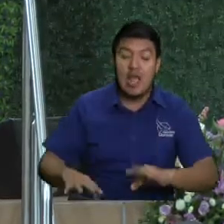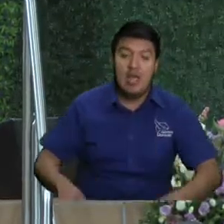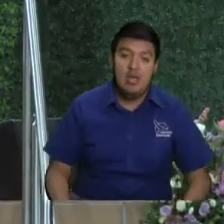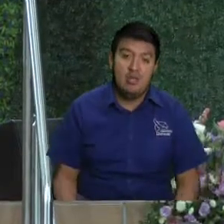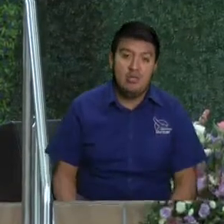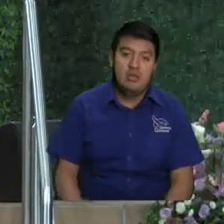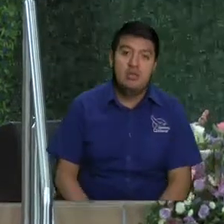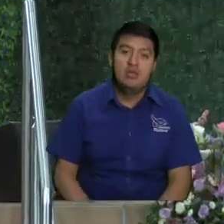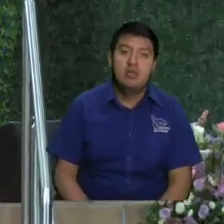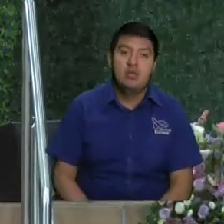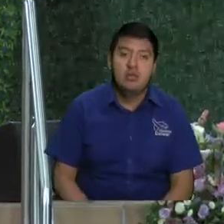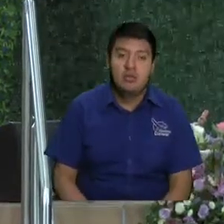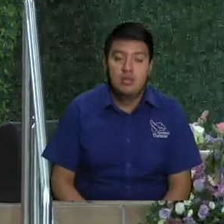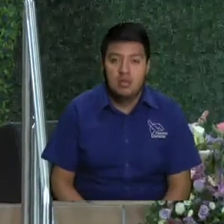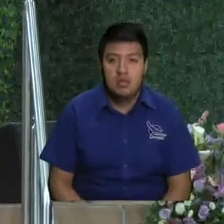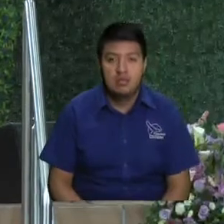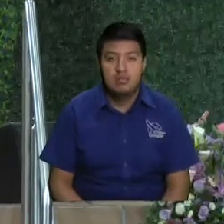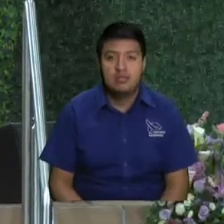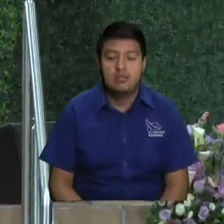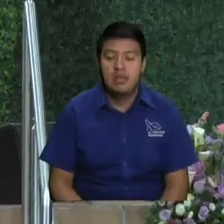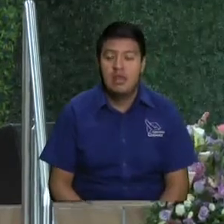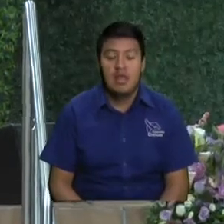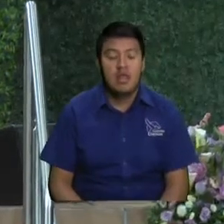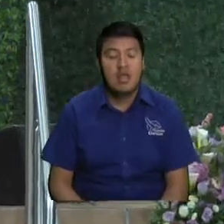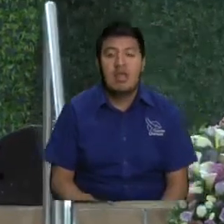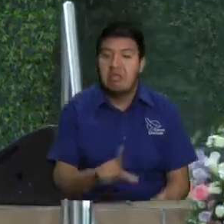capítulo 6, verso 14, 15 y 16.